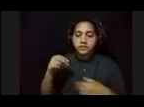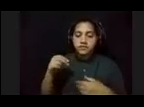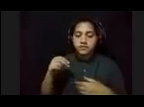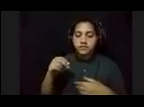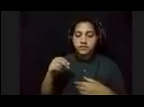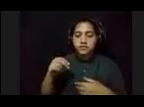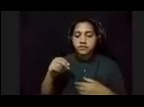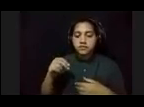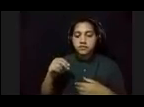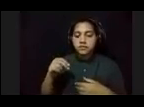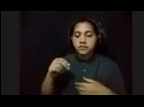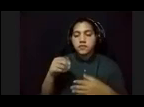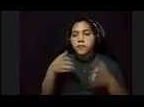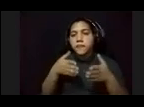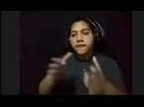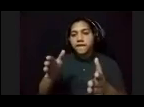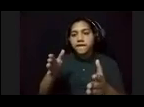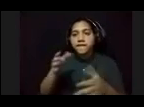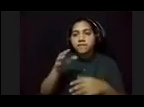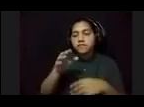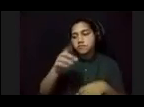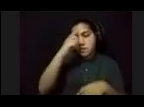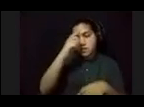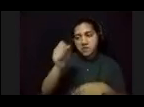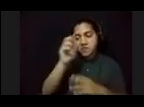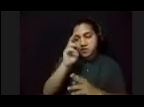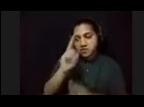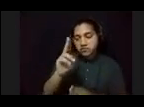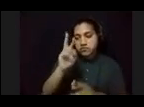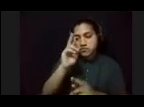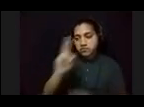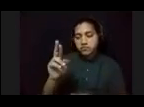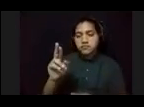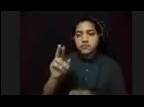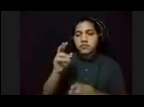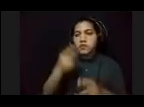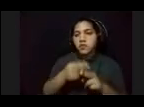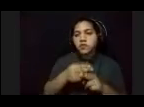pues la calle, ¿verdad?, pues en su memoria pues le pusieron el nombre.